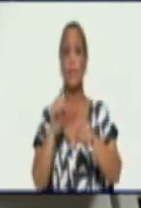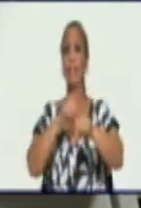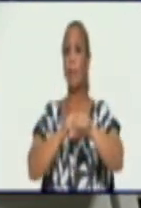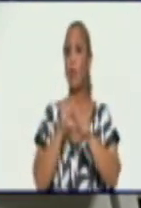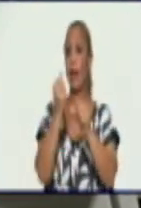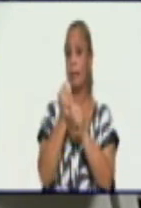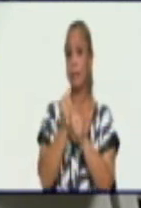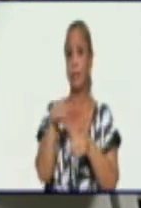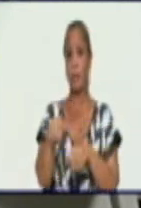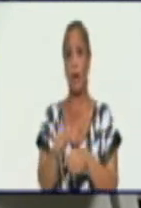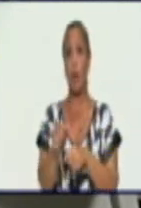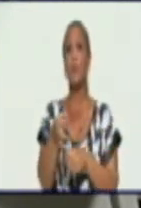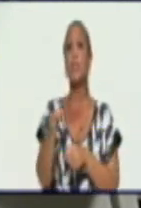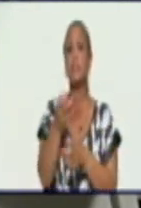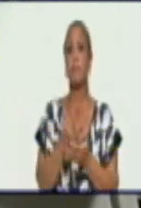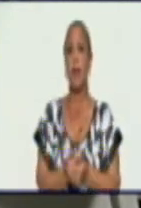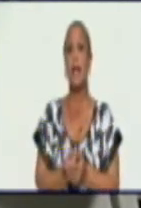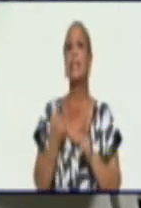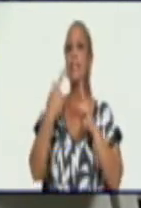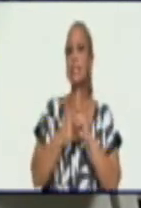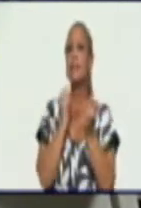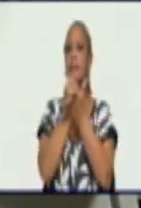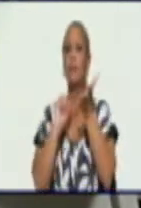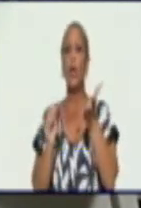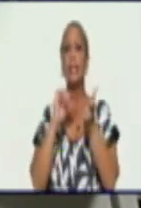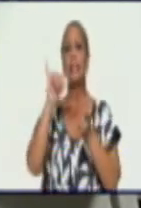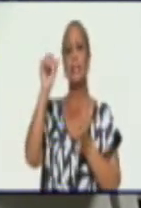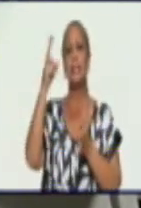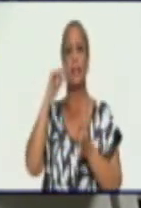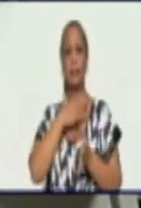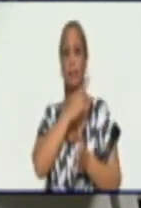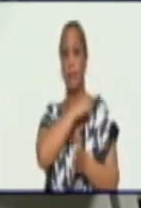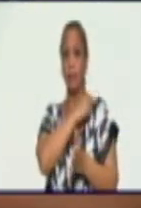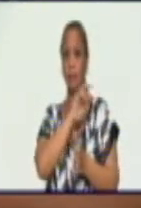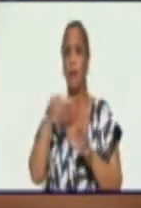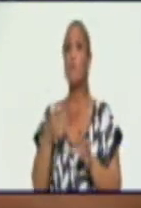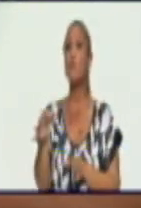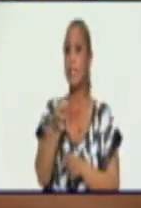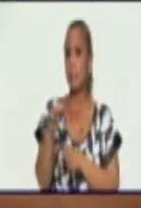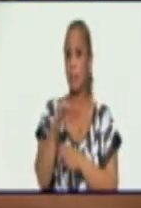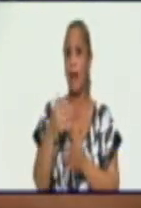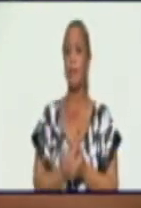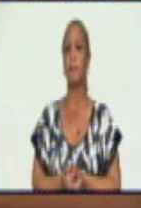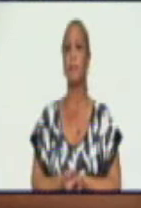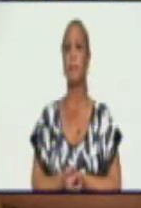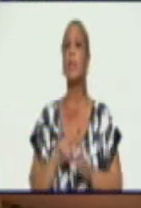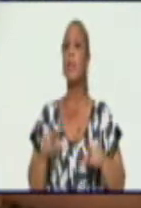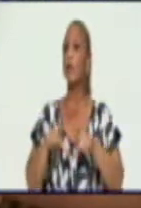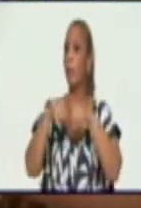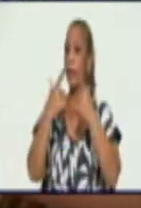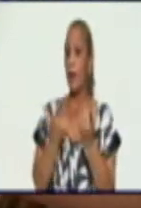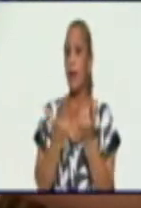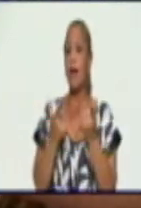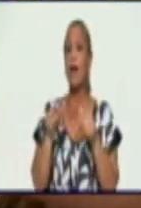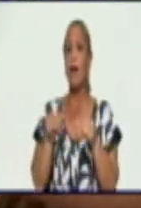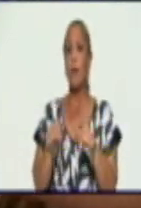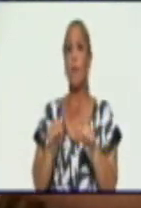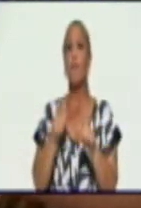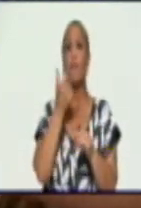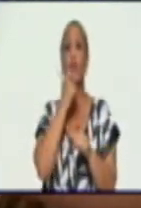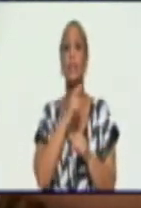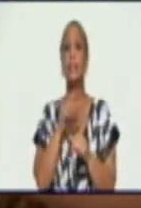validan con la firma del intendente municipal y estas autorizaciones cumplirán como se ha insistido también por